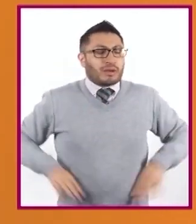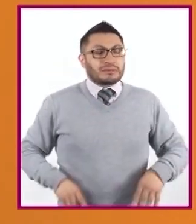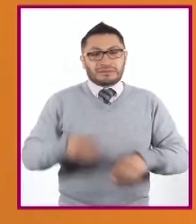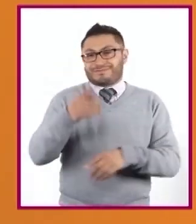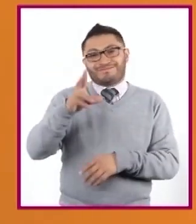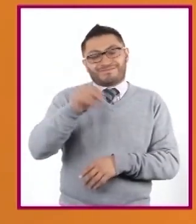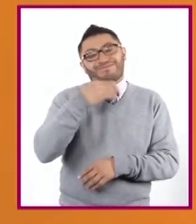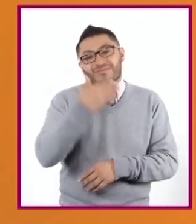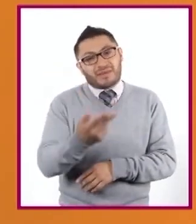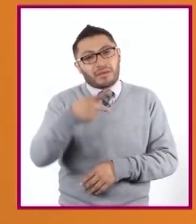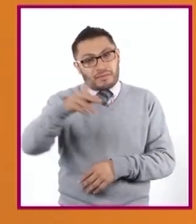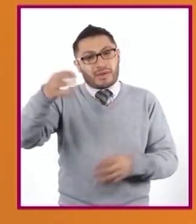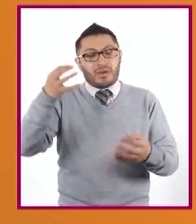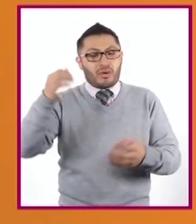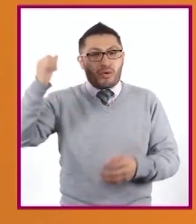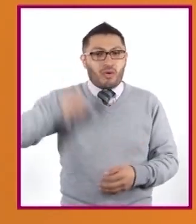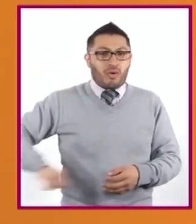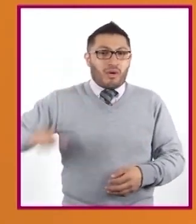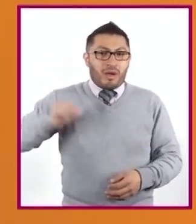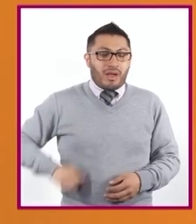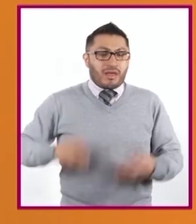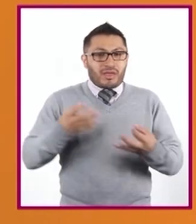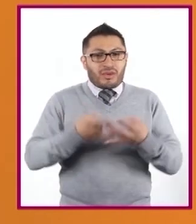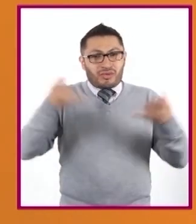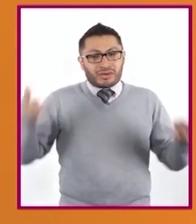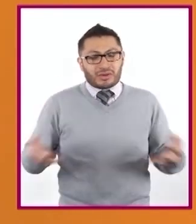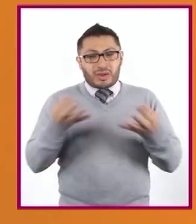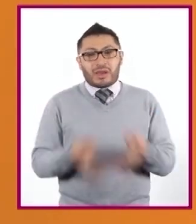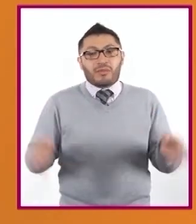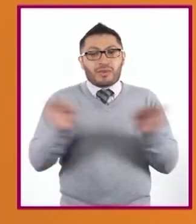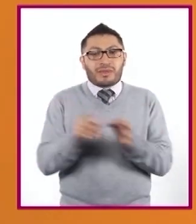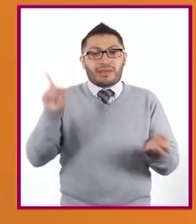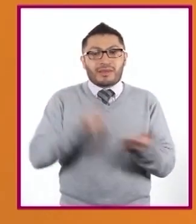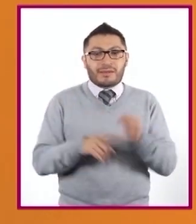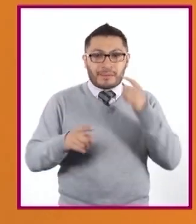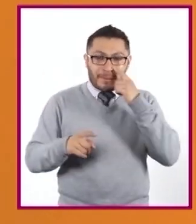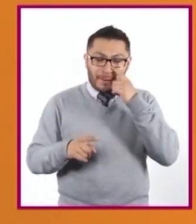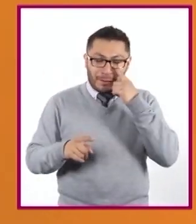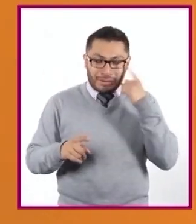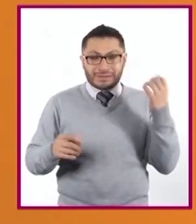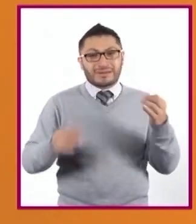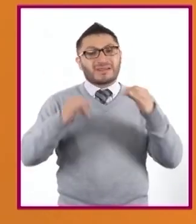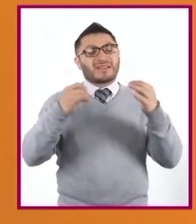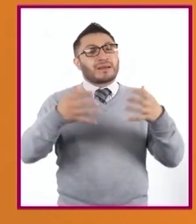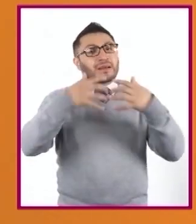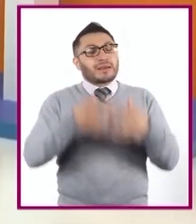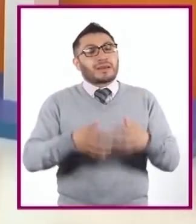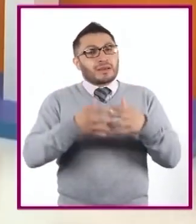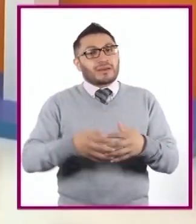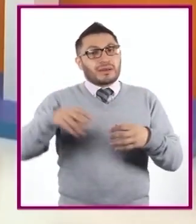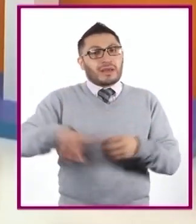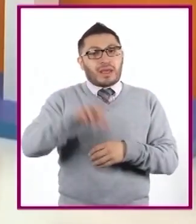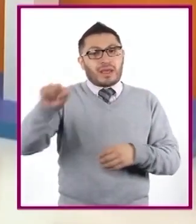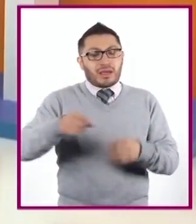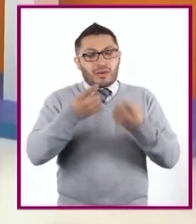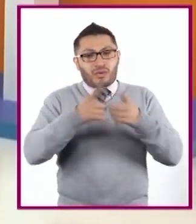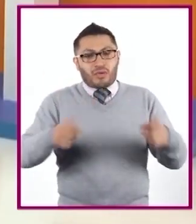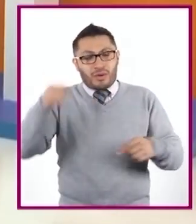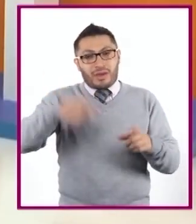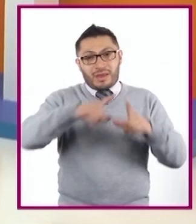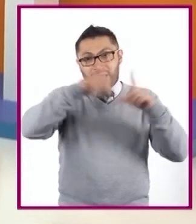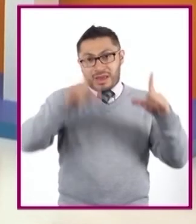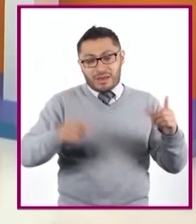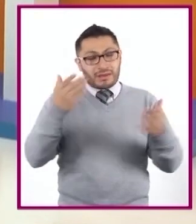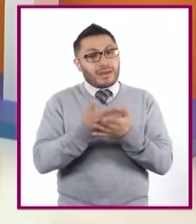un antecedente muy importante de la industrialización que más tarde se desarrollaría en nuestro país. Ahora,